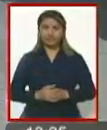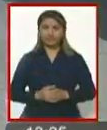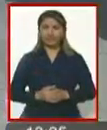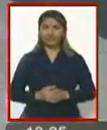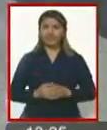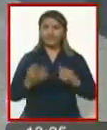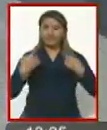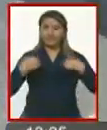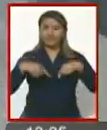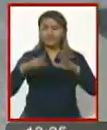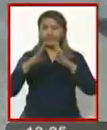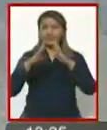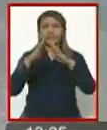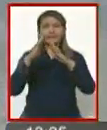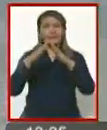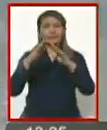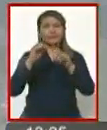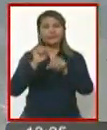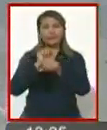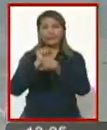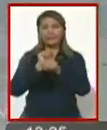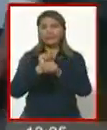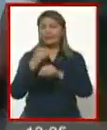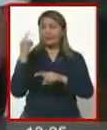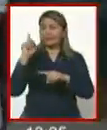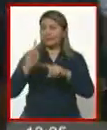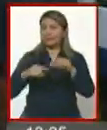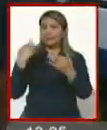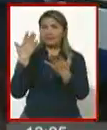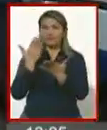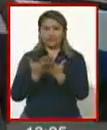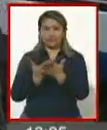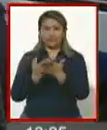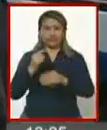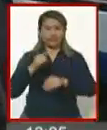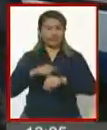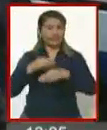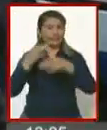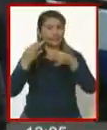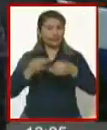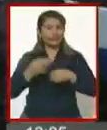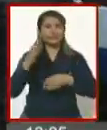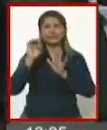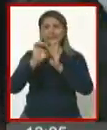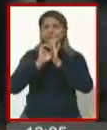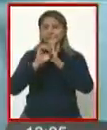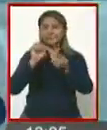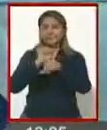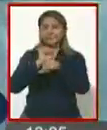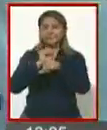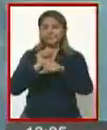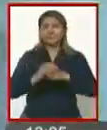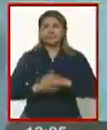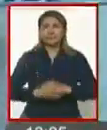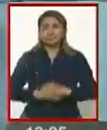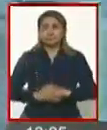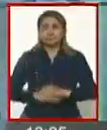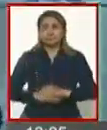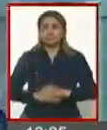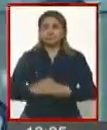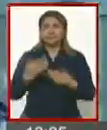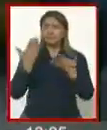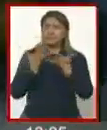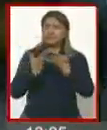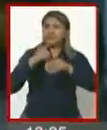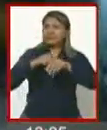nos movemos para ir a nuestros trabajos, ¿no? Y a veces no podemos llegar a la hora. Por ejemplo, al trabajo. Y uno tiene que